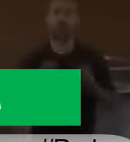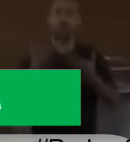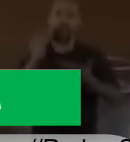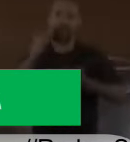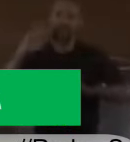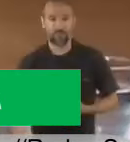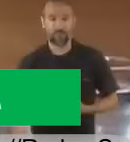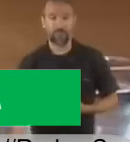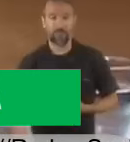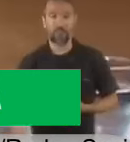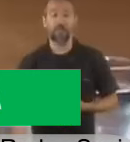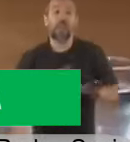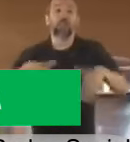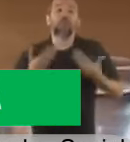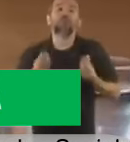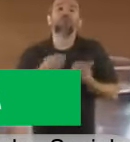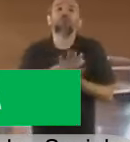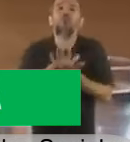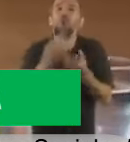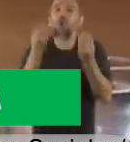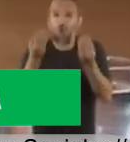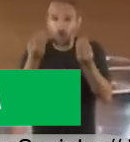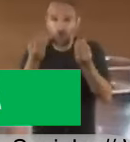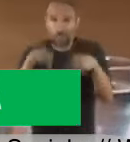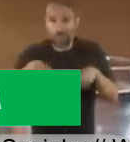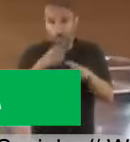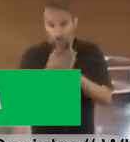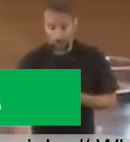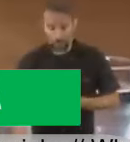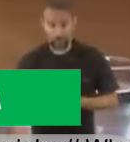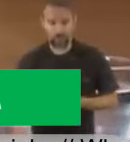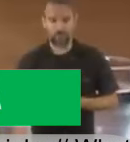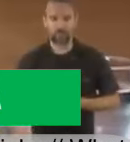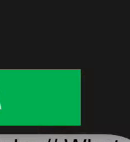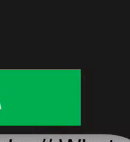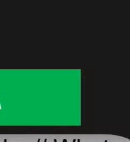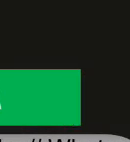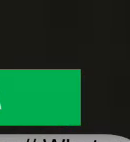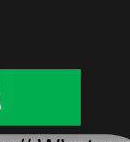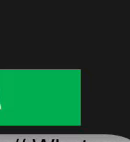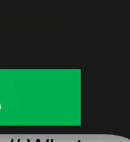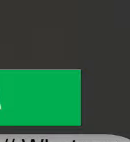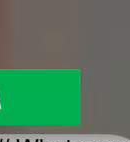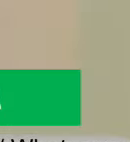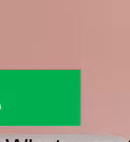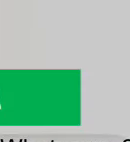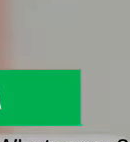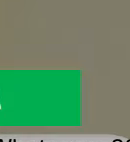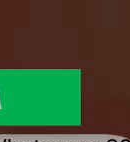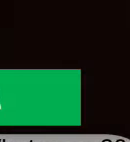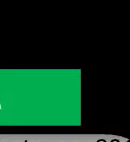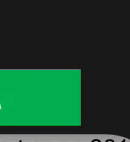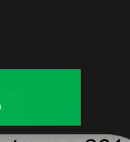historia. Y por lo menos de la recuperación de la democracia, esta parte, están los de Alfonsín y después viene lo de Caputo. Es